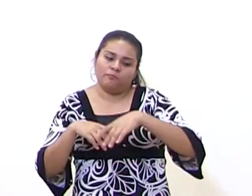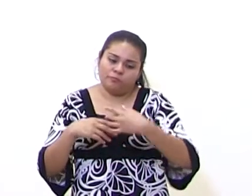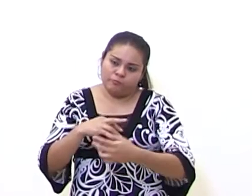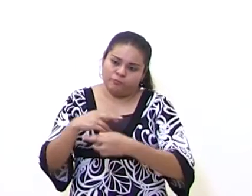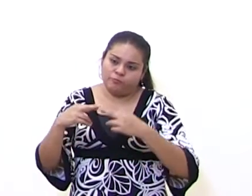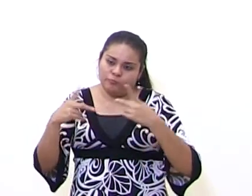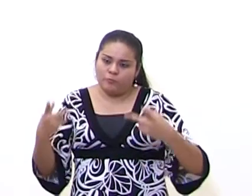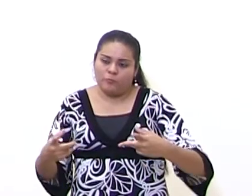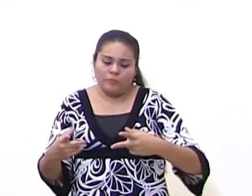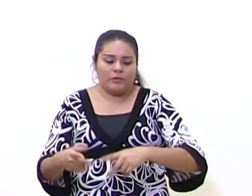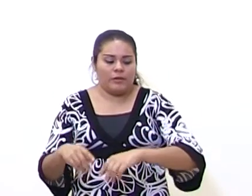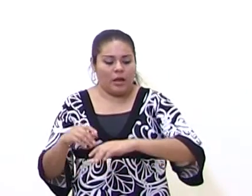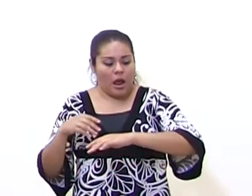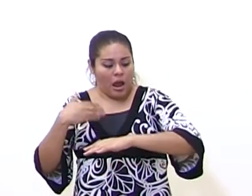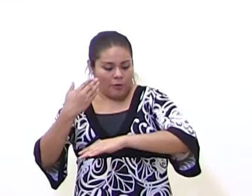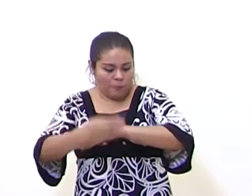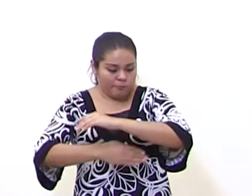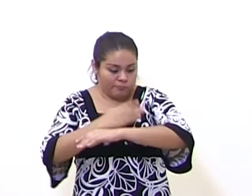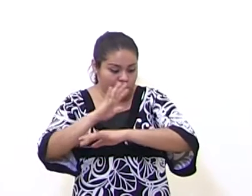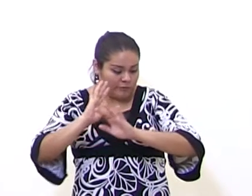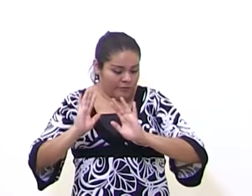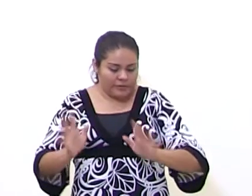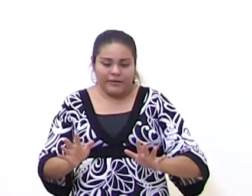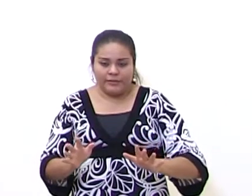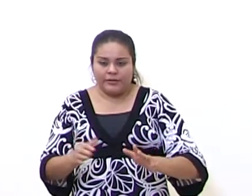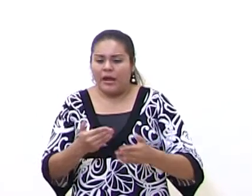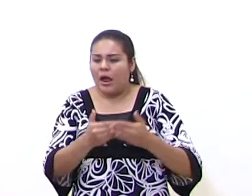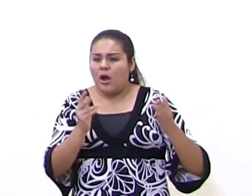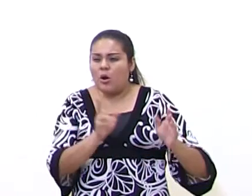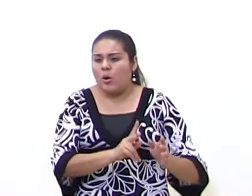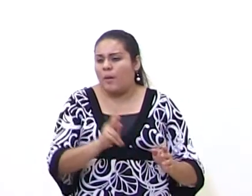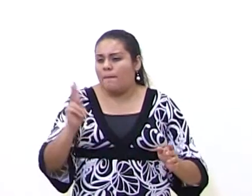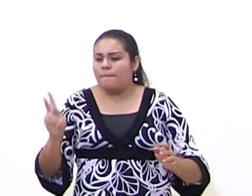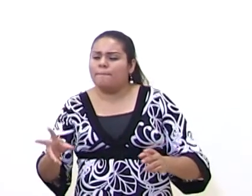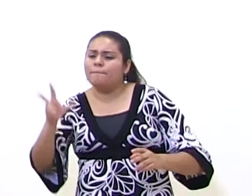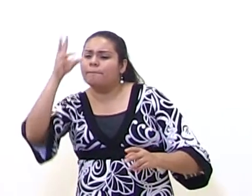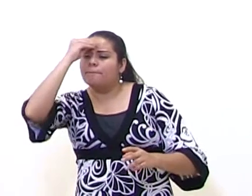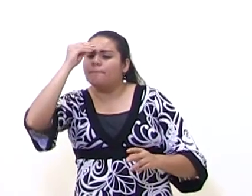si eso todavía no te queda muy claro de mirar